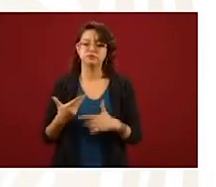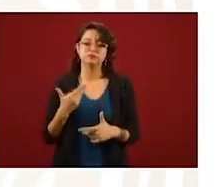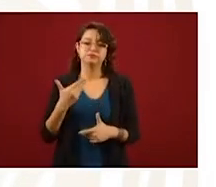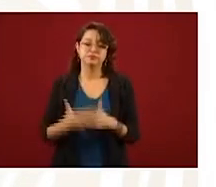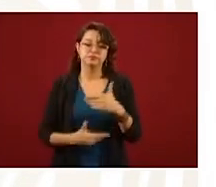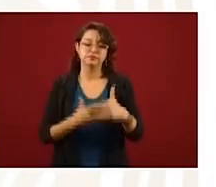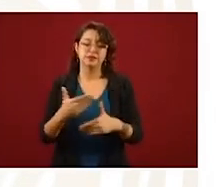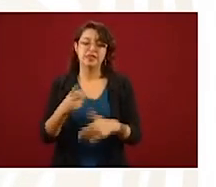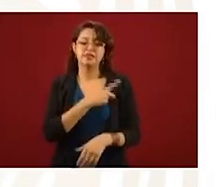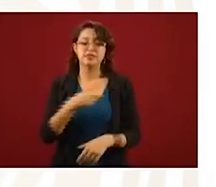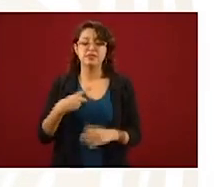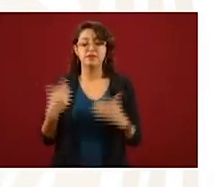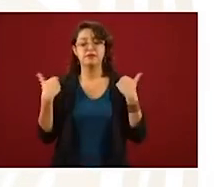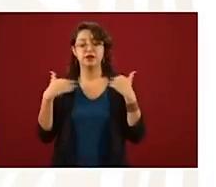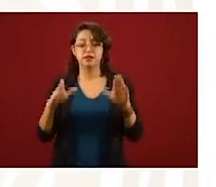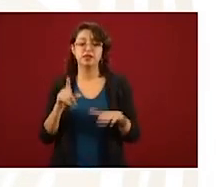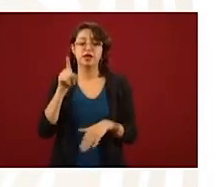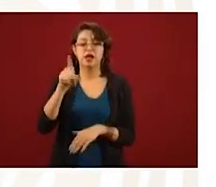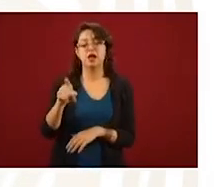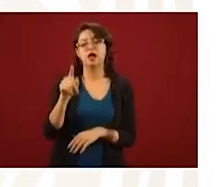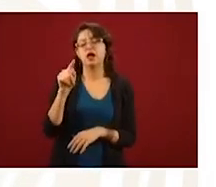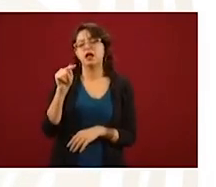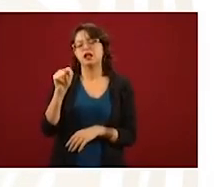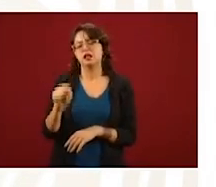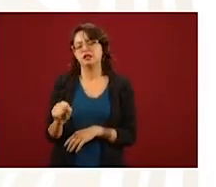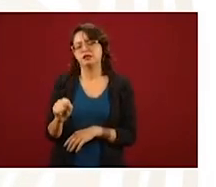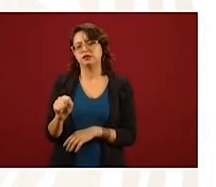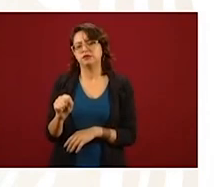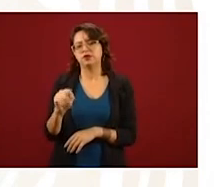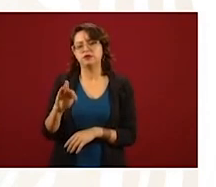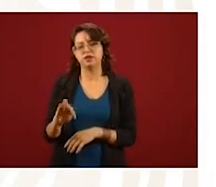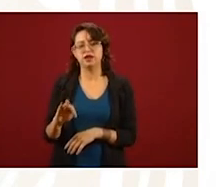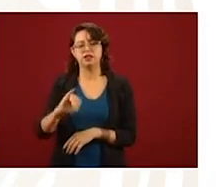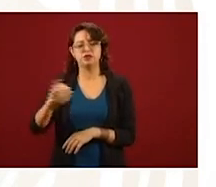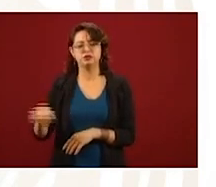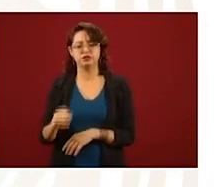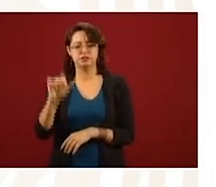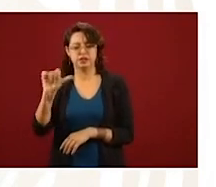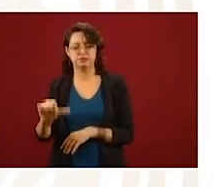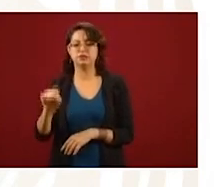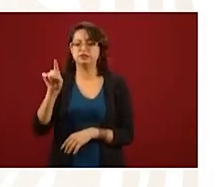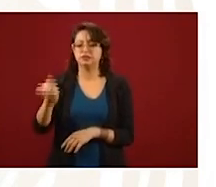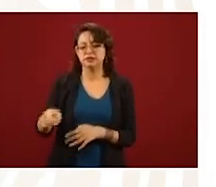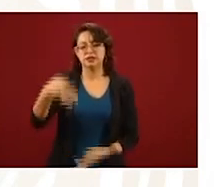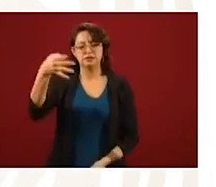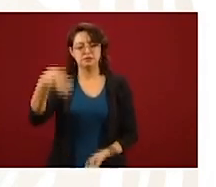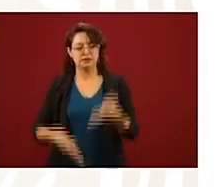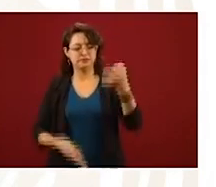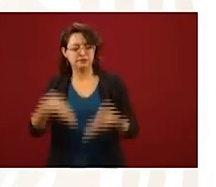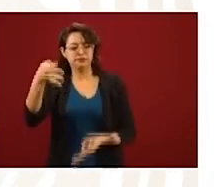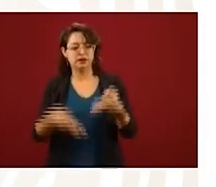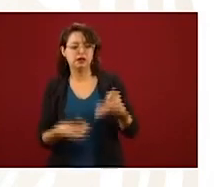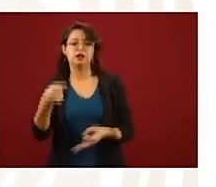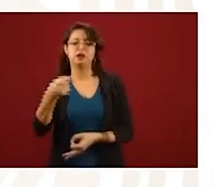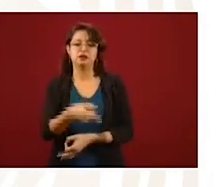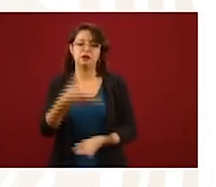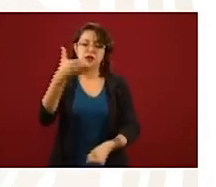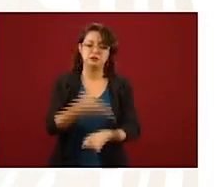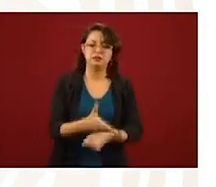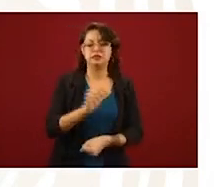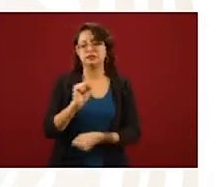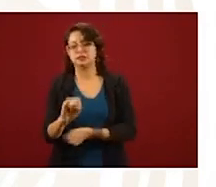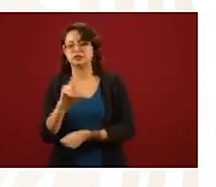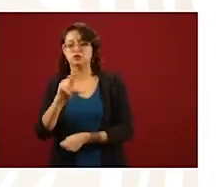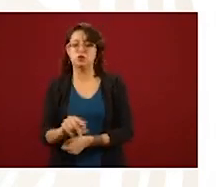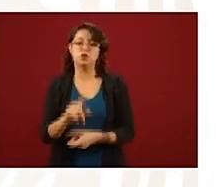y resolver el Tribunal Federal de Justicia Administrativa de acuerdo a la aplicación de la, a lo que nos indica la aplicación de la